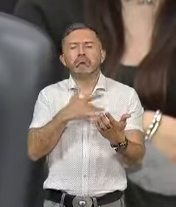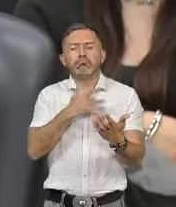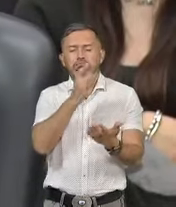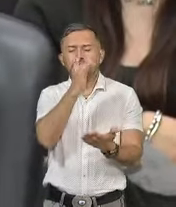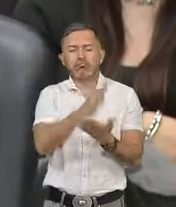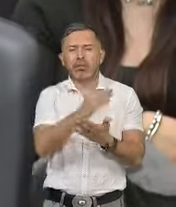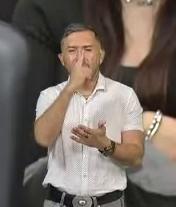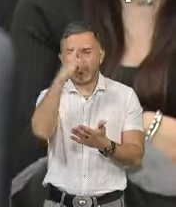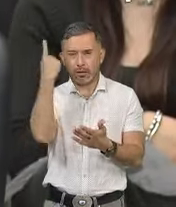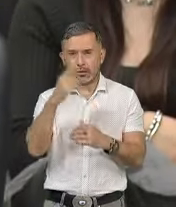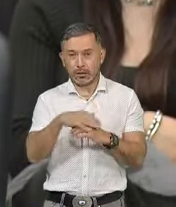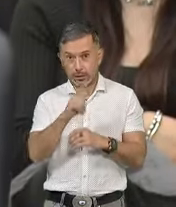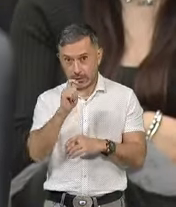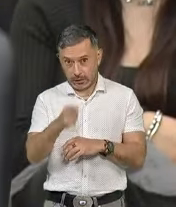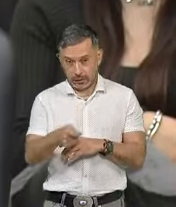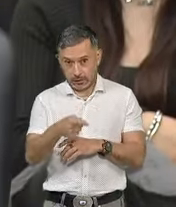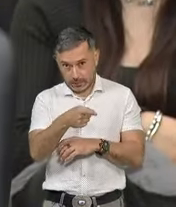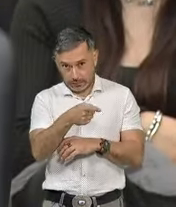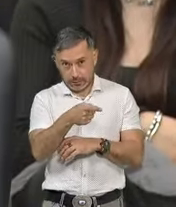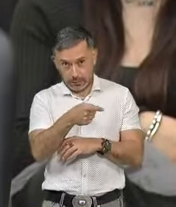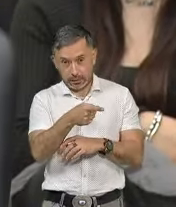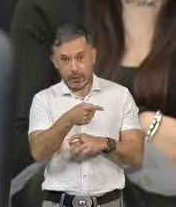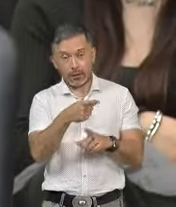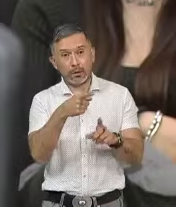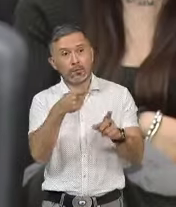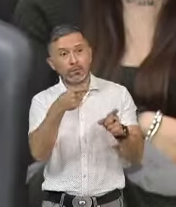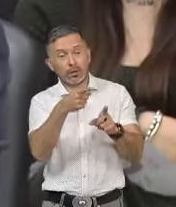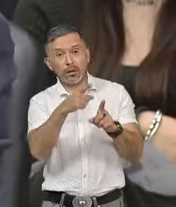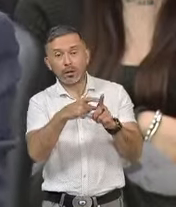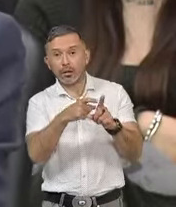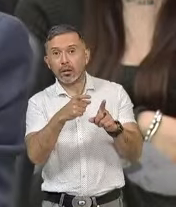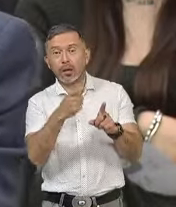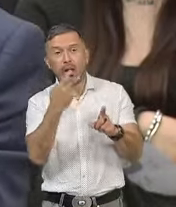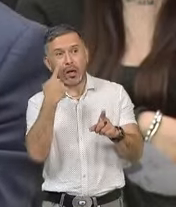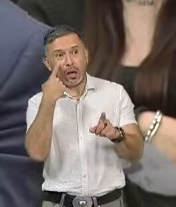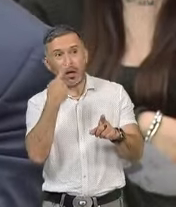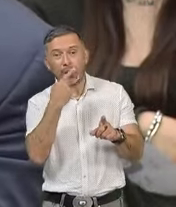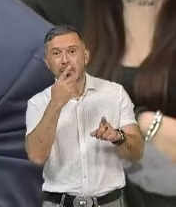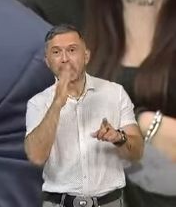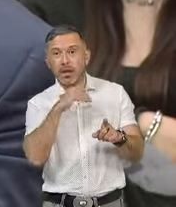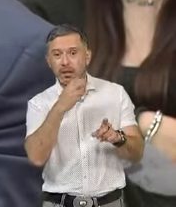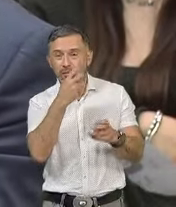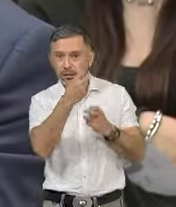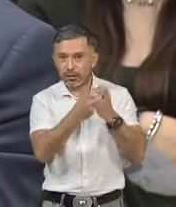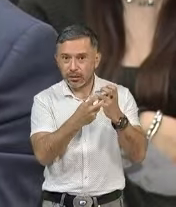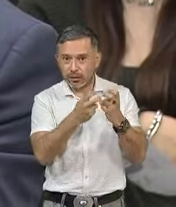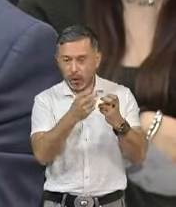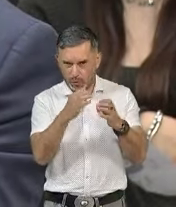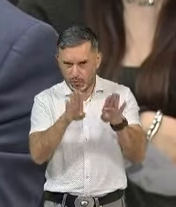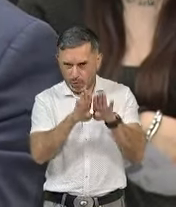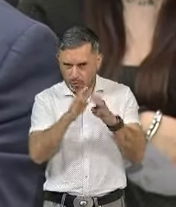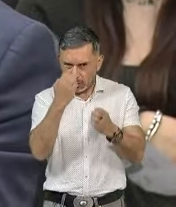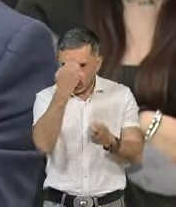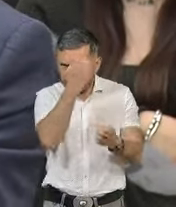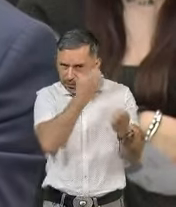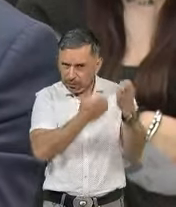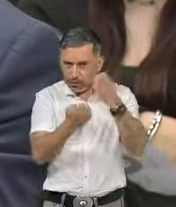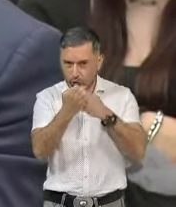trata de una crítica podrá apreciar que no se trata de un análisis